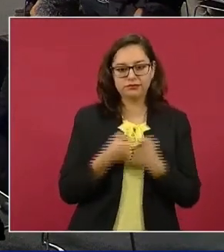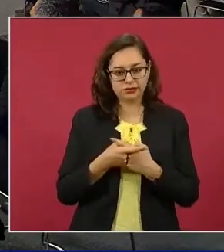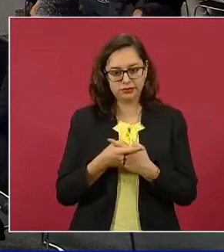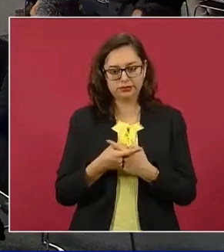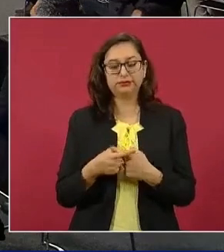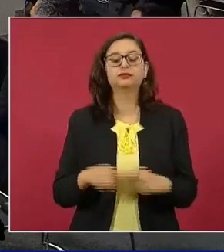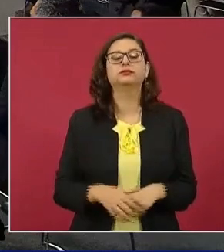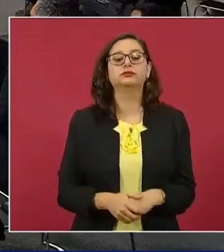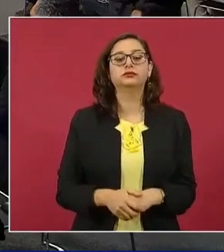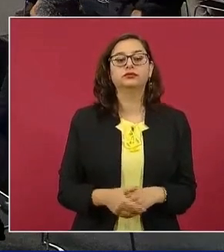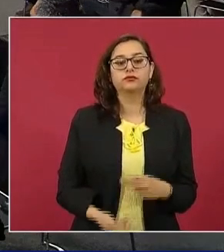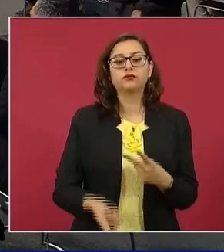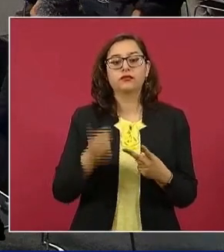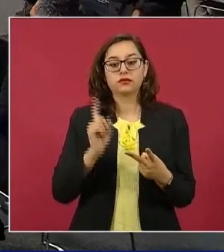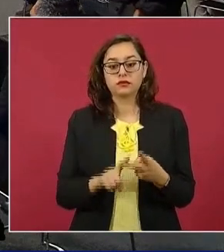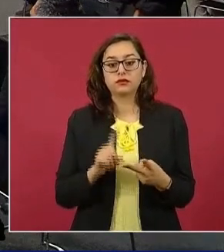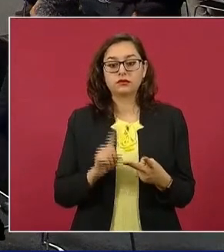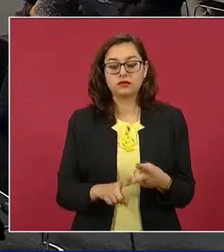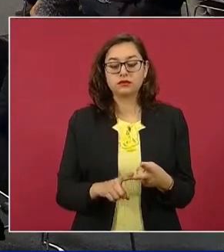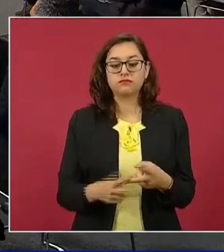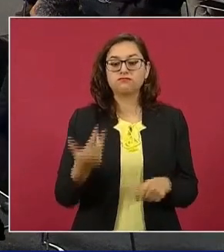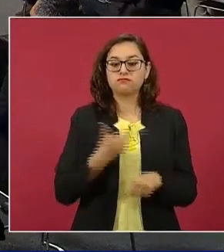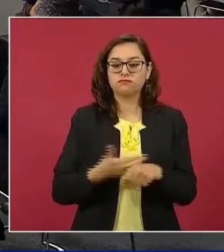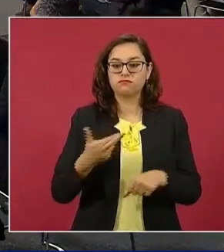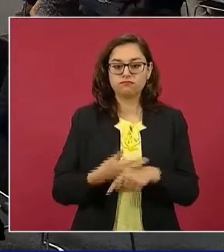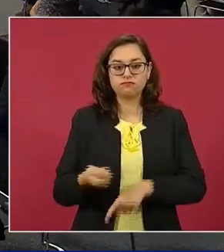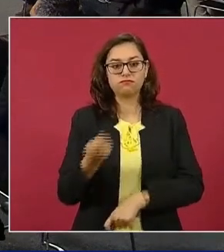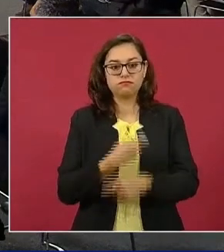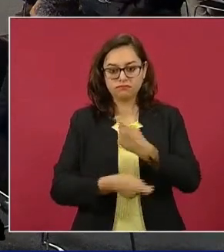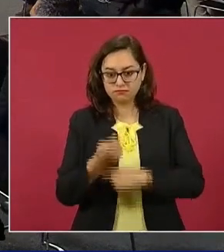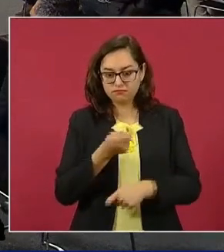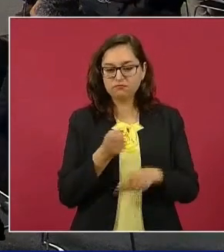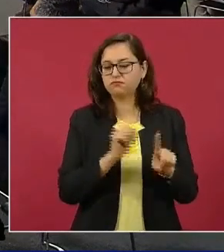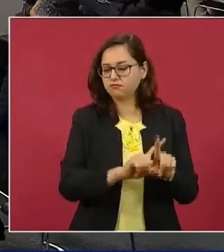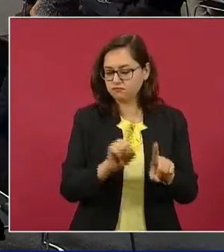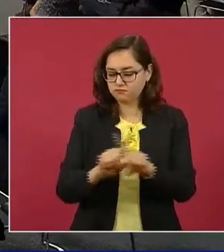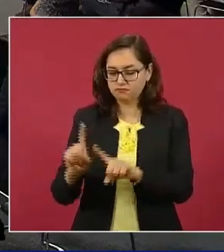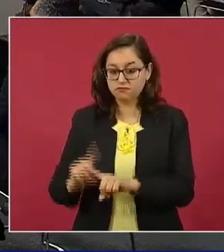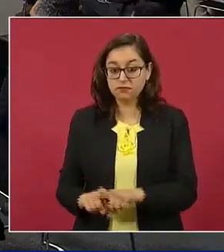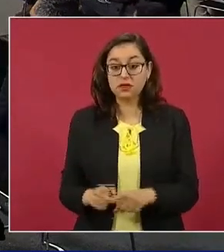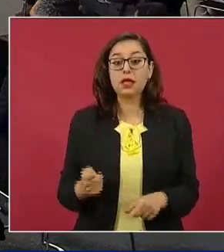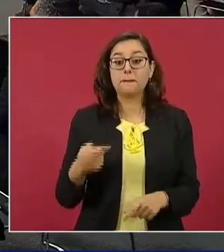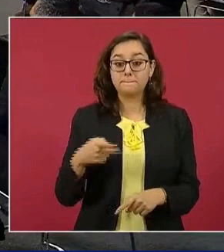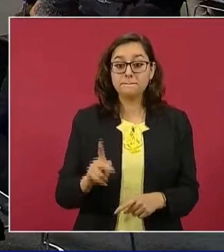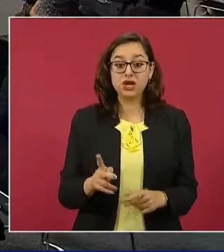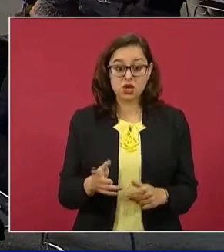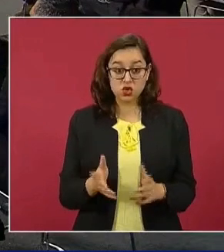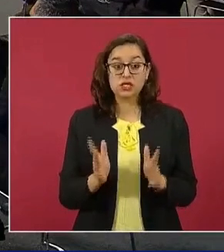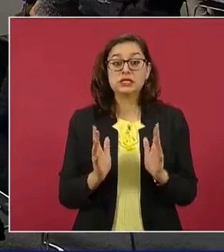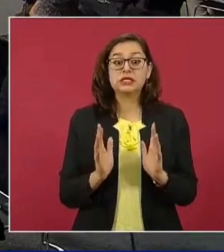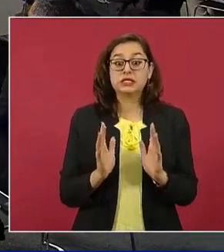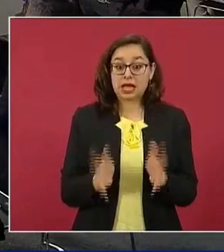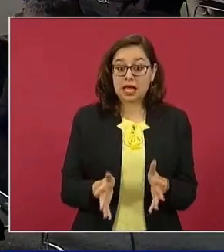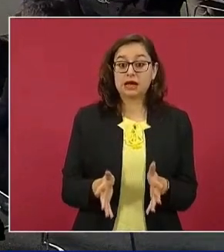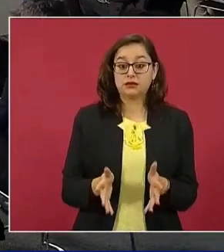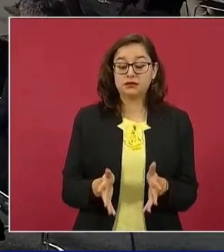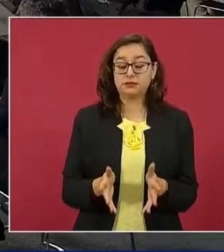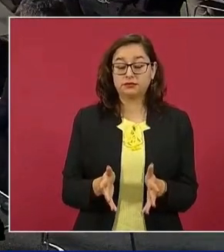Luego hay que hacer una serie de trámites, pero ya está